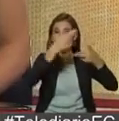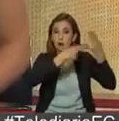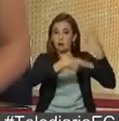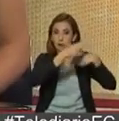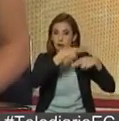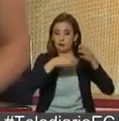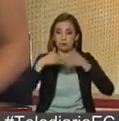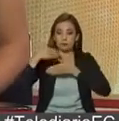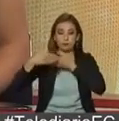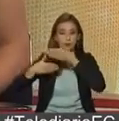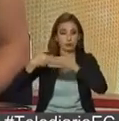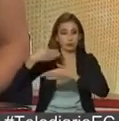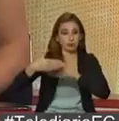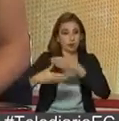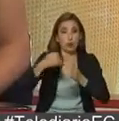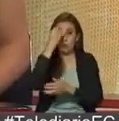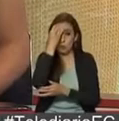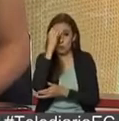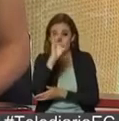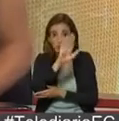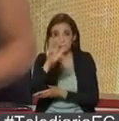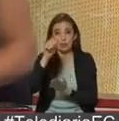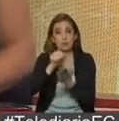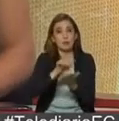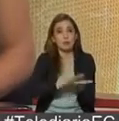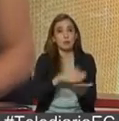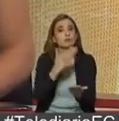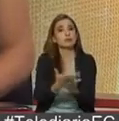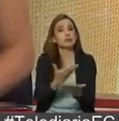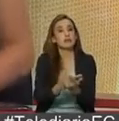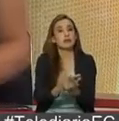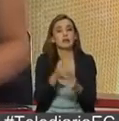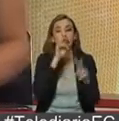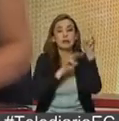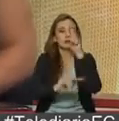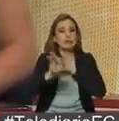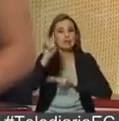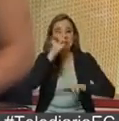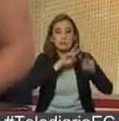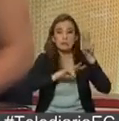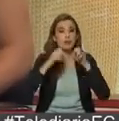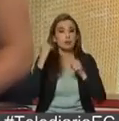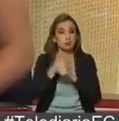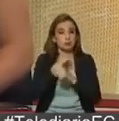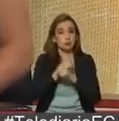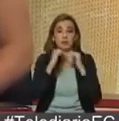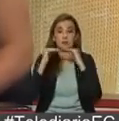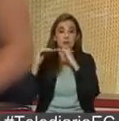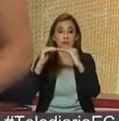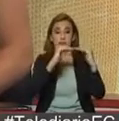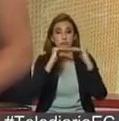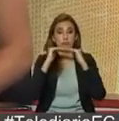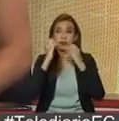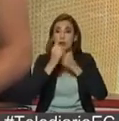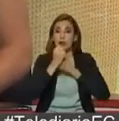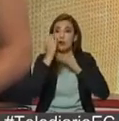expertos aconsejan que si tiene una idea, la ponga en práctica y que mejor que lo realice a la par de un trabajo estable. Compartimos con